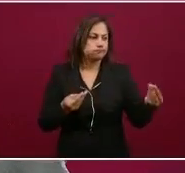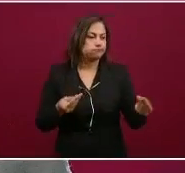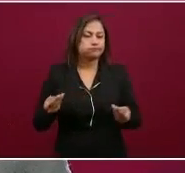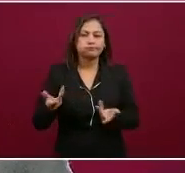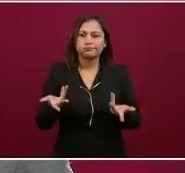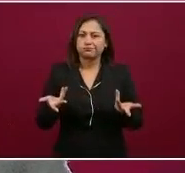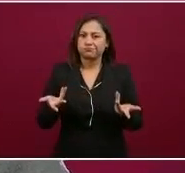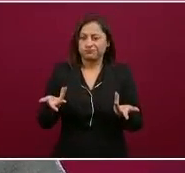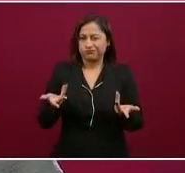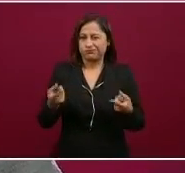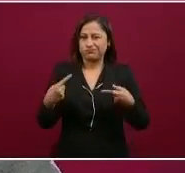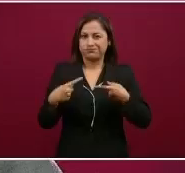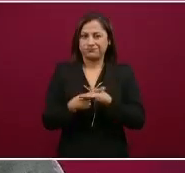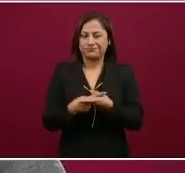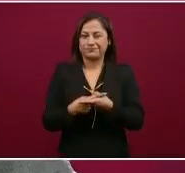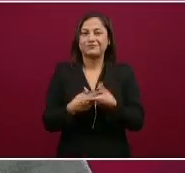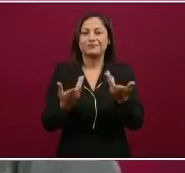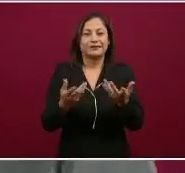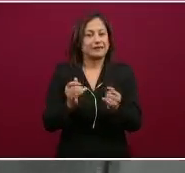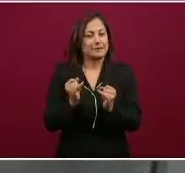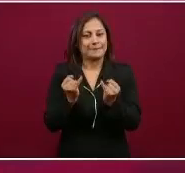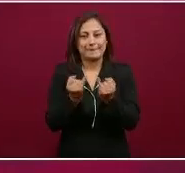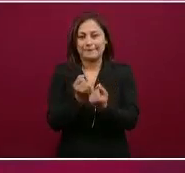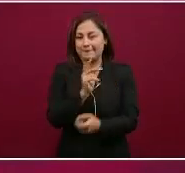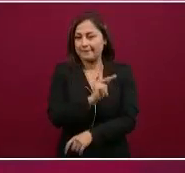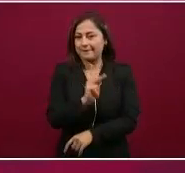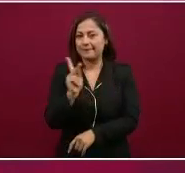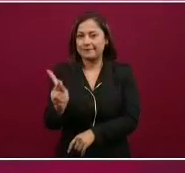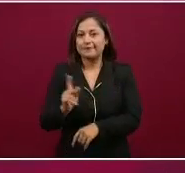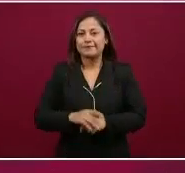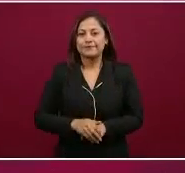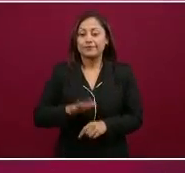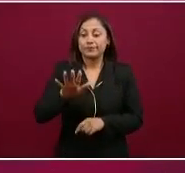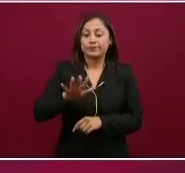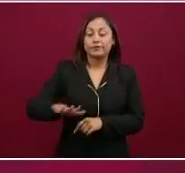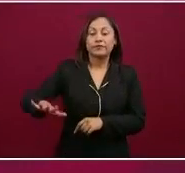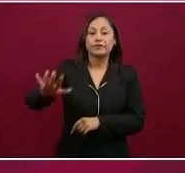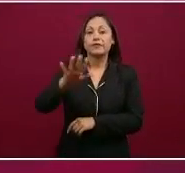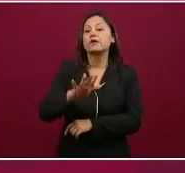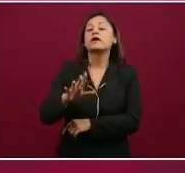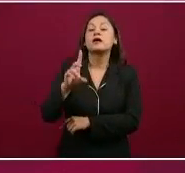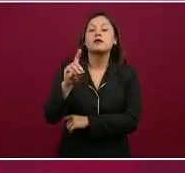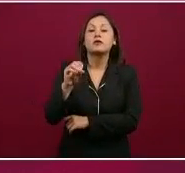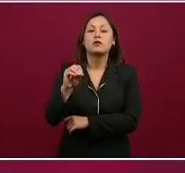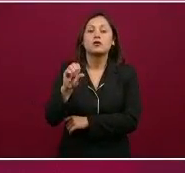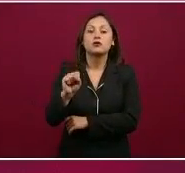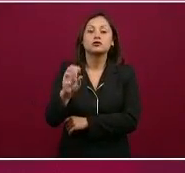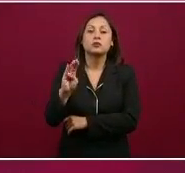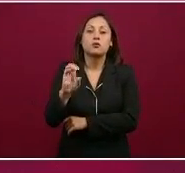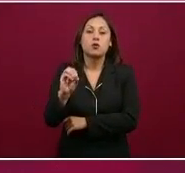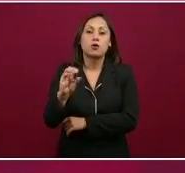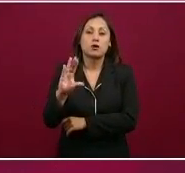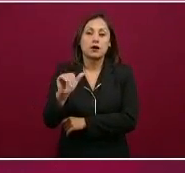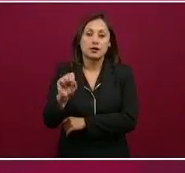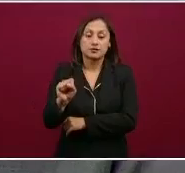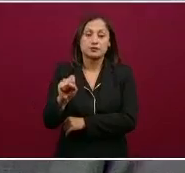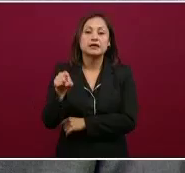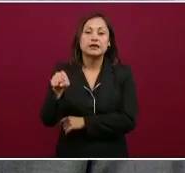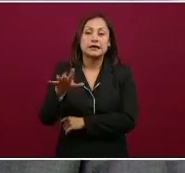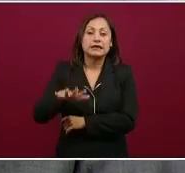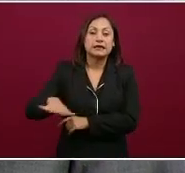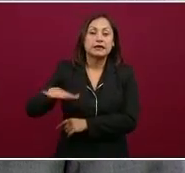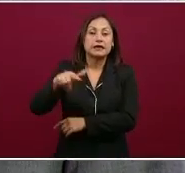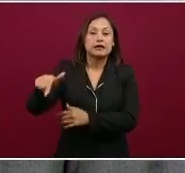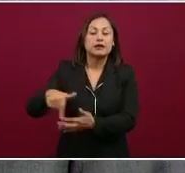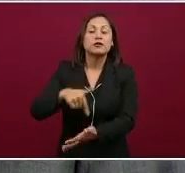Ahí en esa terminal marítima de Dos Bocas se concentran y